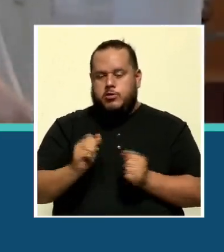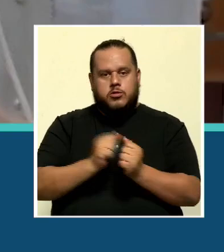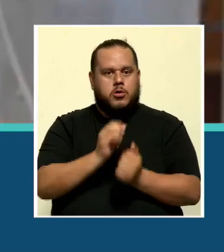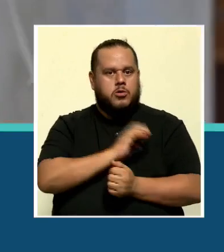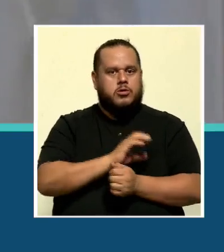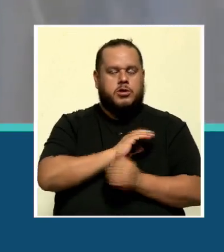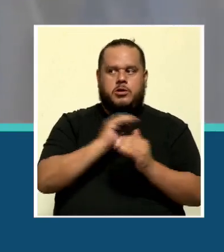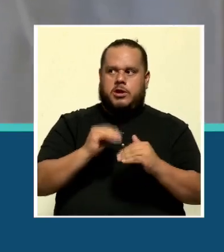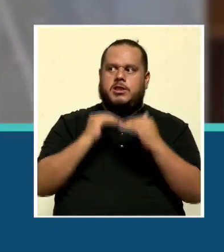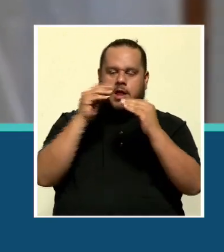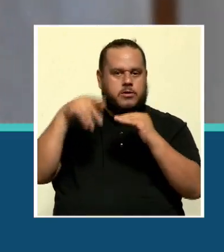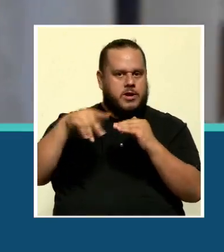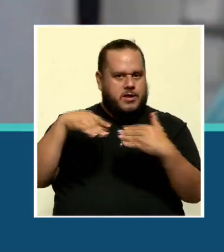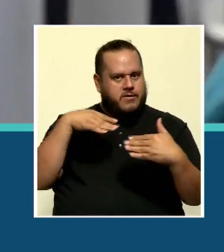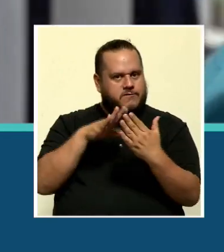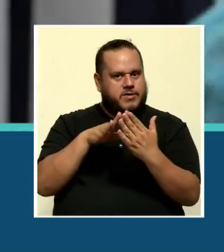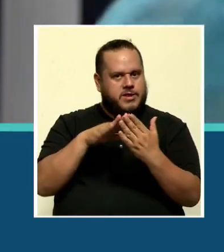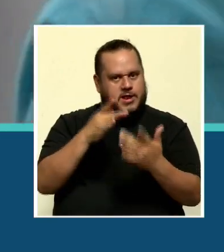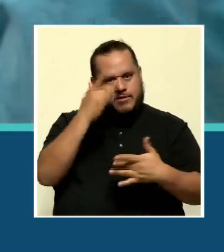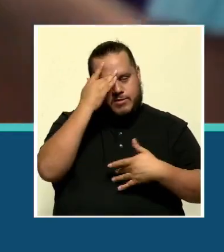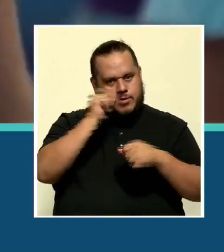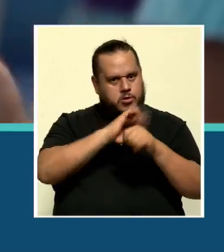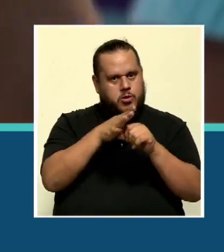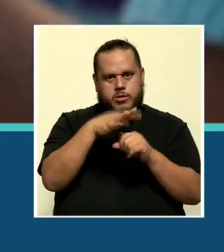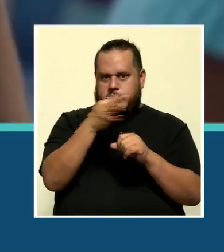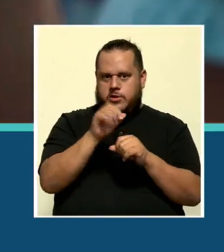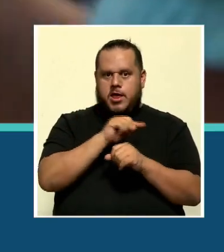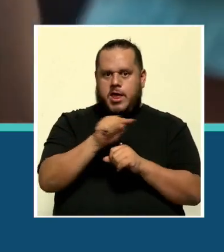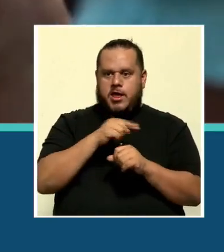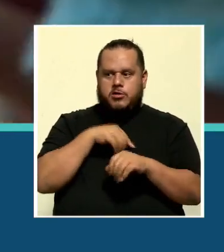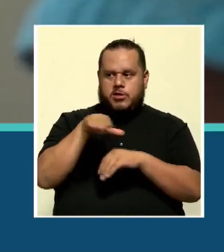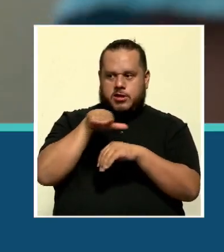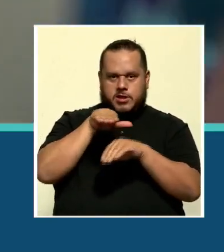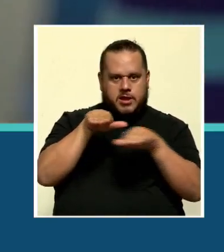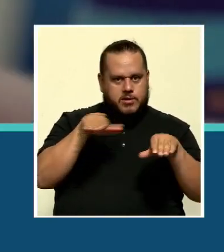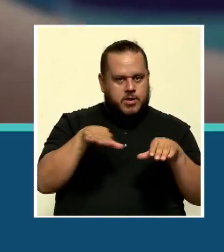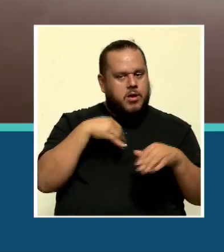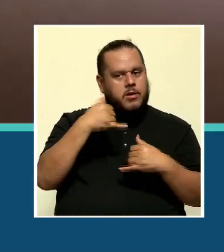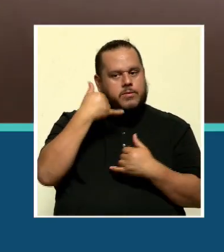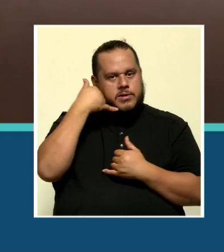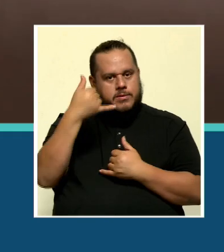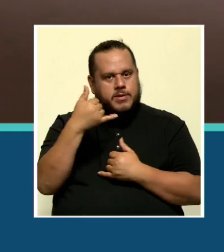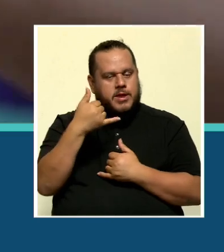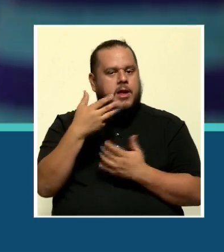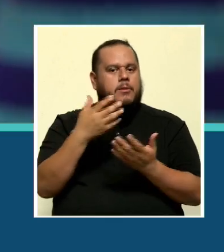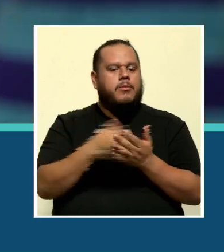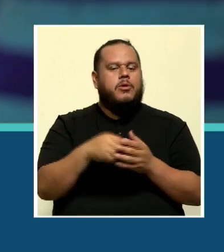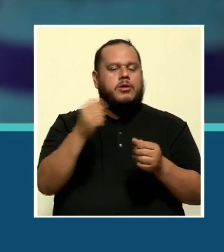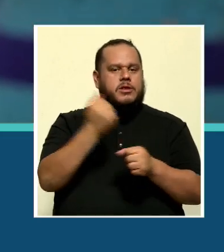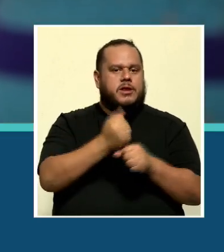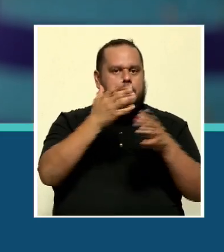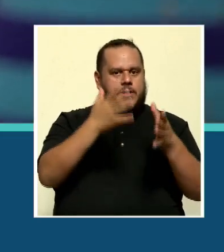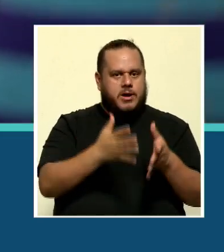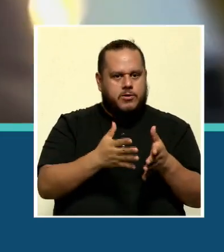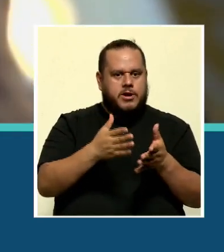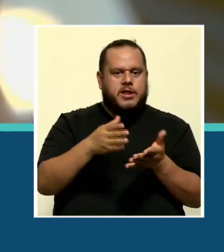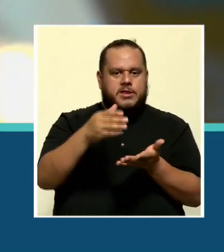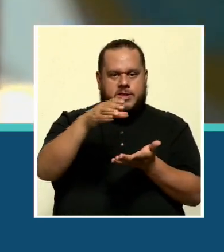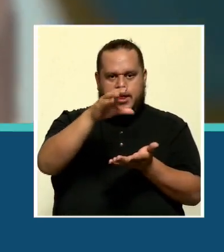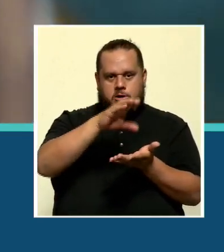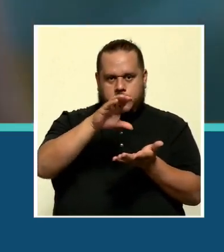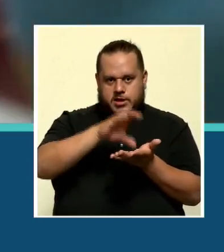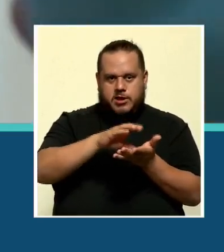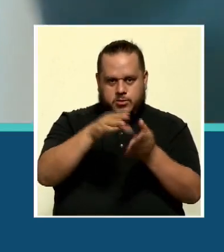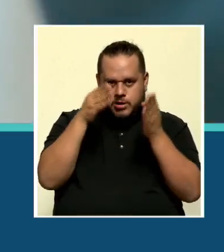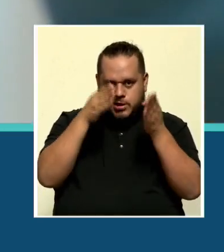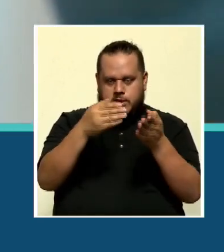de alto riesgo ante la enfermedad COVID-19, estos serán citados mediante llamada telefónica por funcionarios de los centros de atención donde